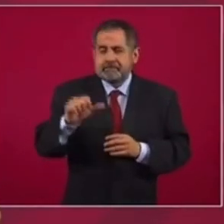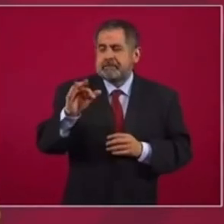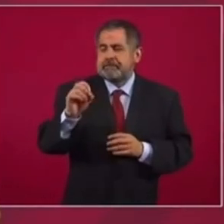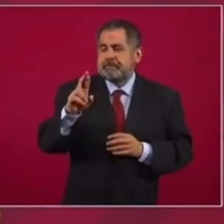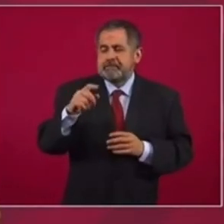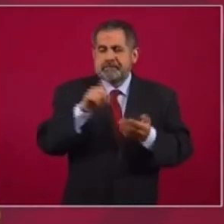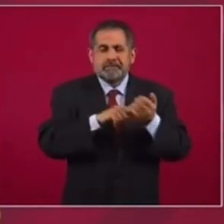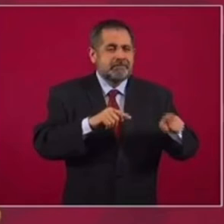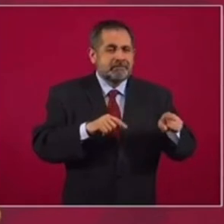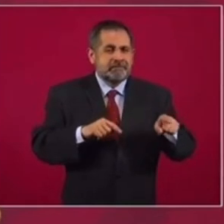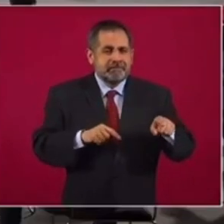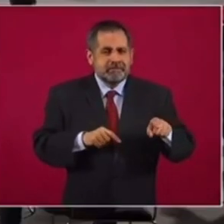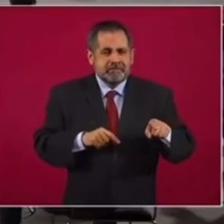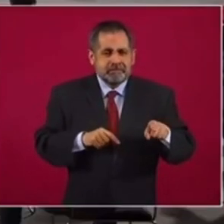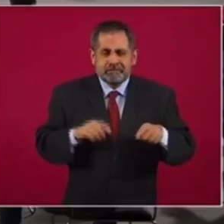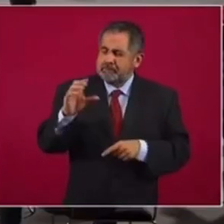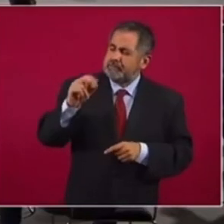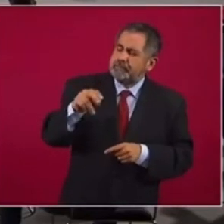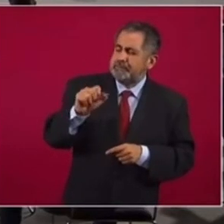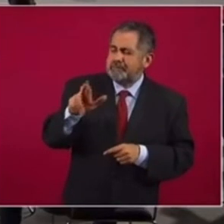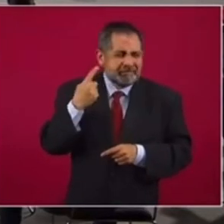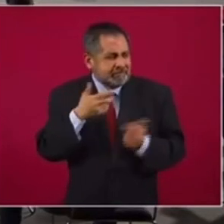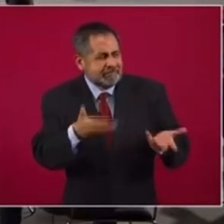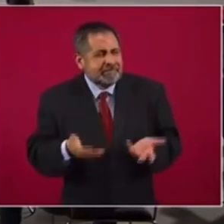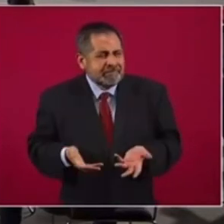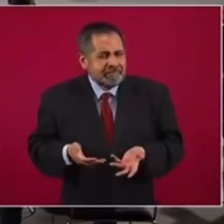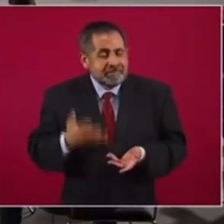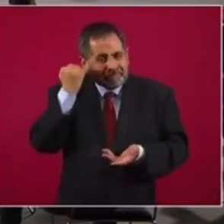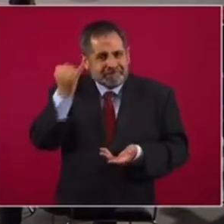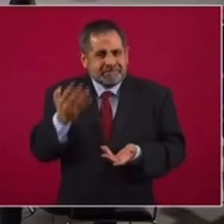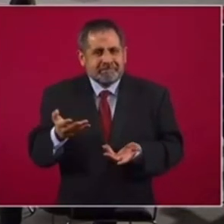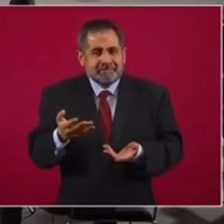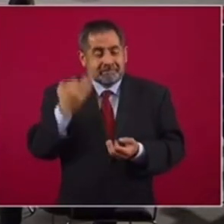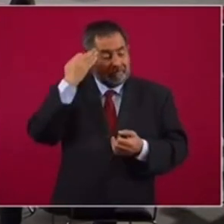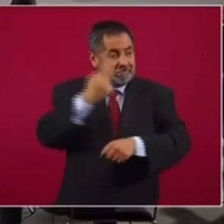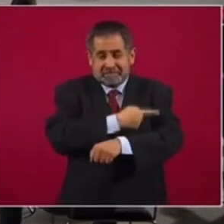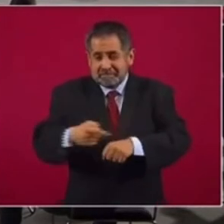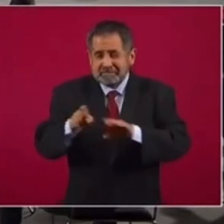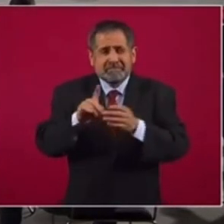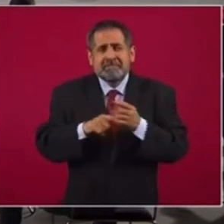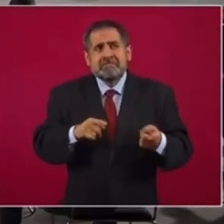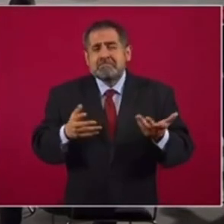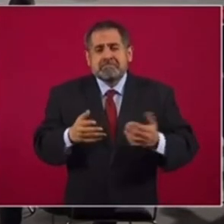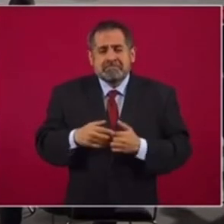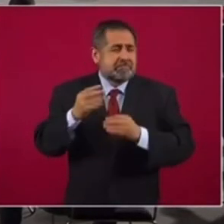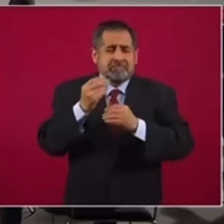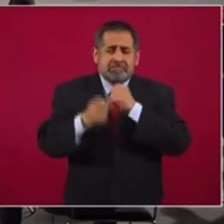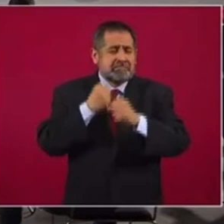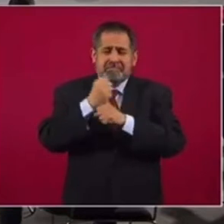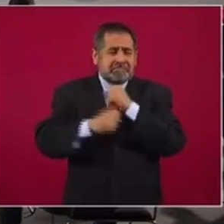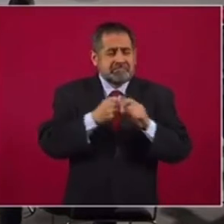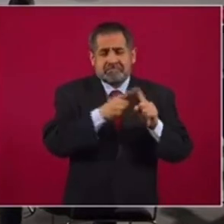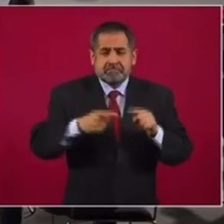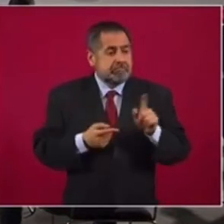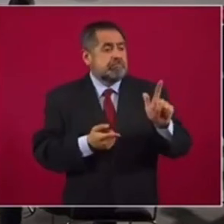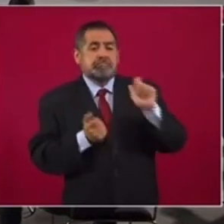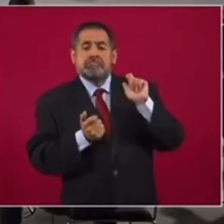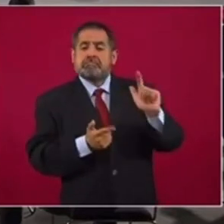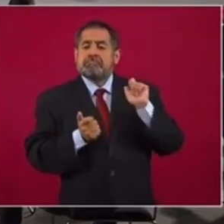Afores, ¿ah? Con SAR, imagínense, durante años